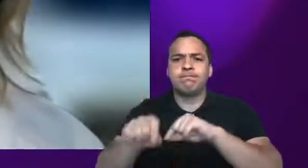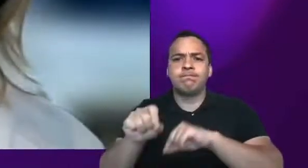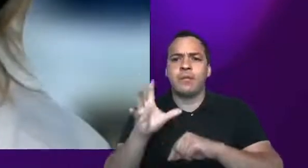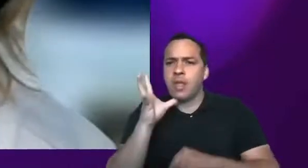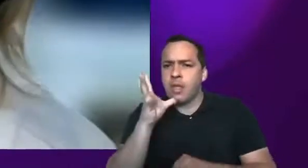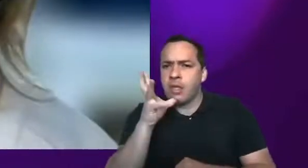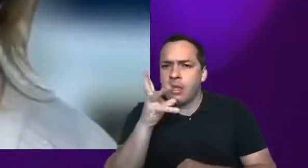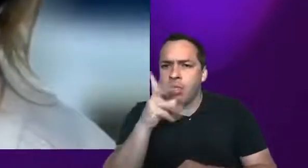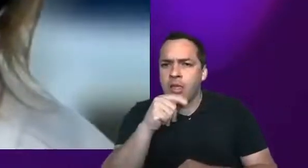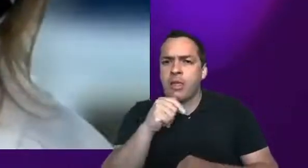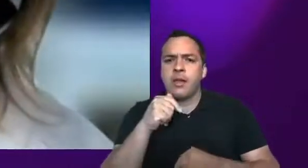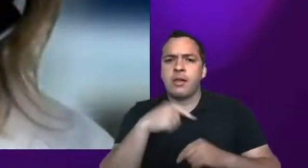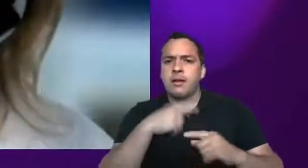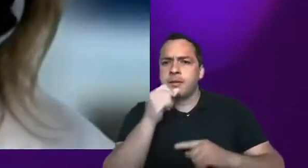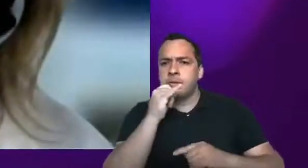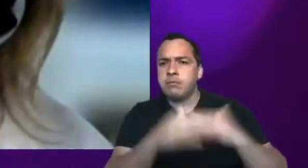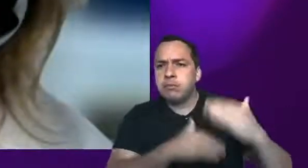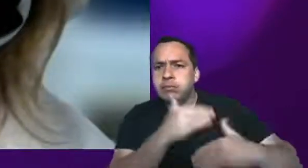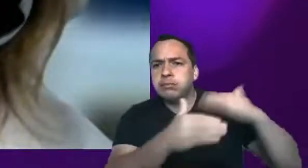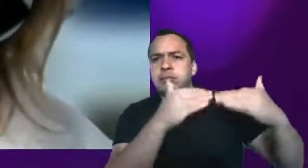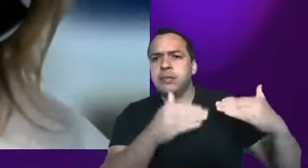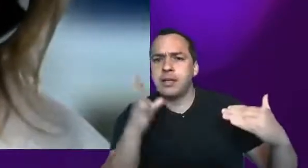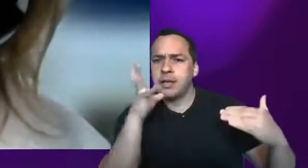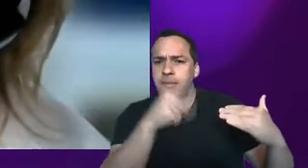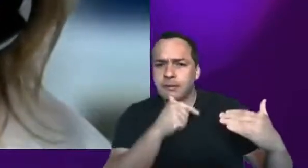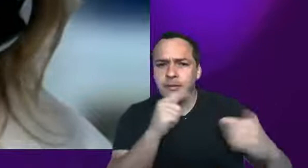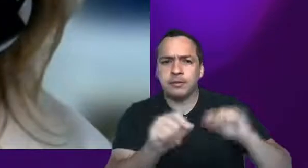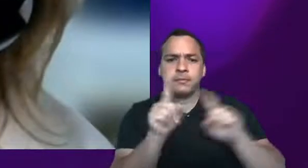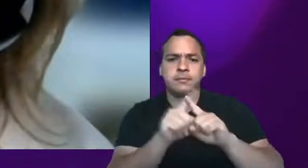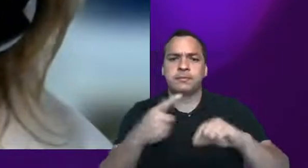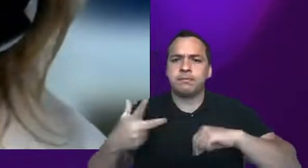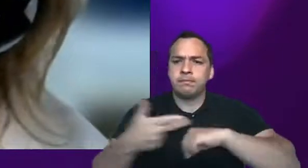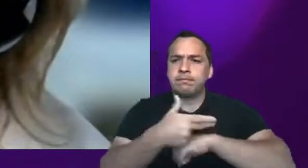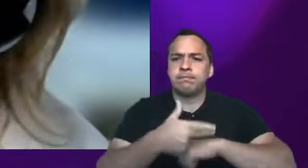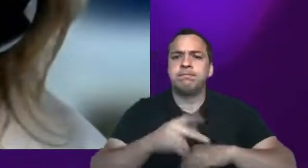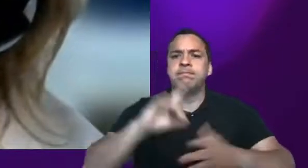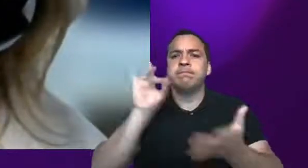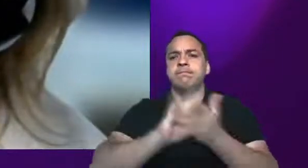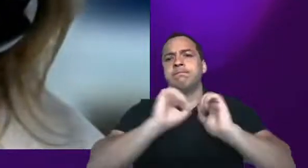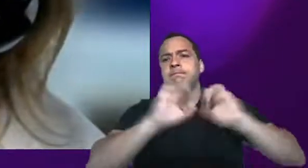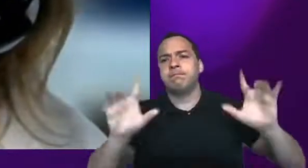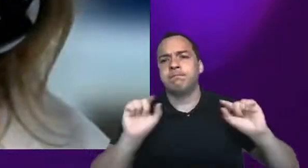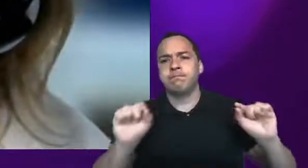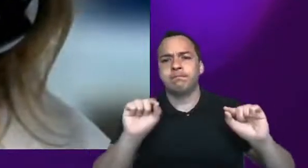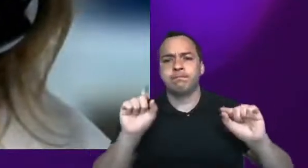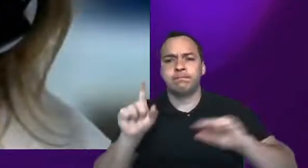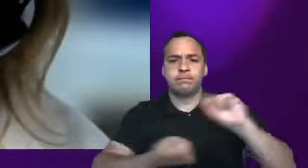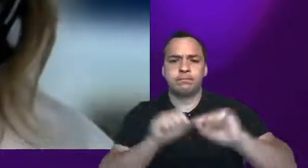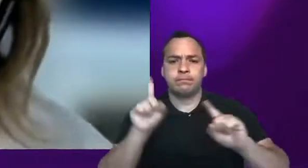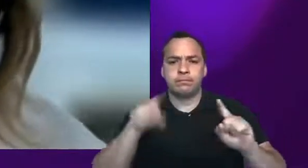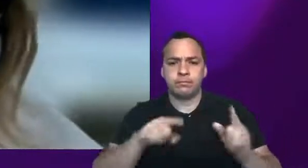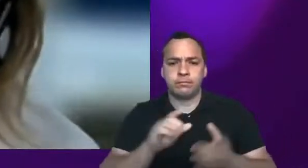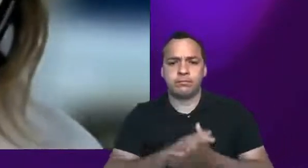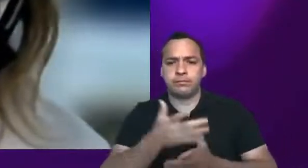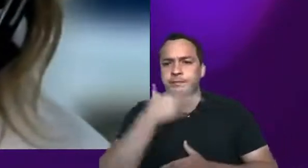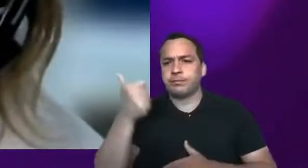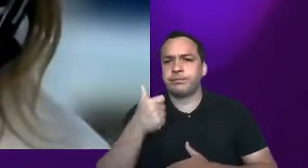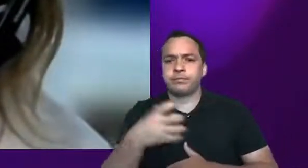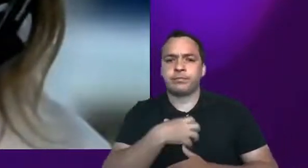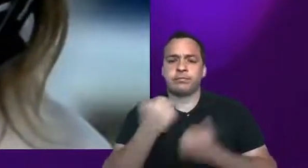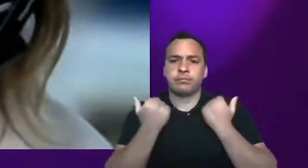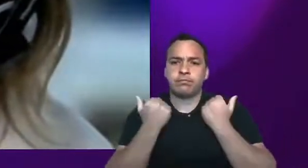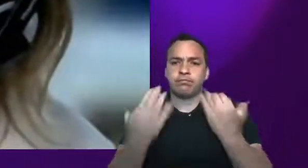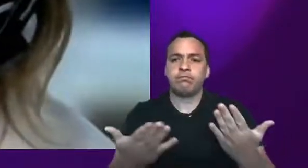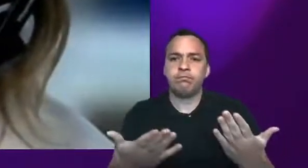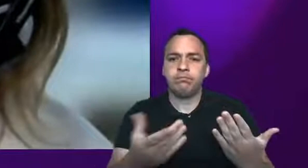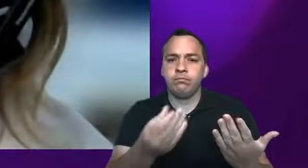la crecita. La cirugía obviamente es la mejor oferta que podemos dar a